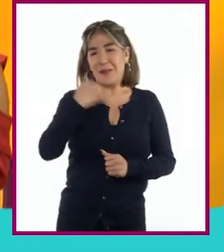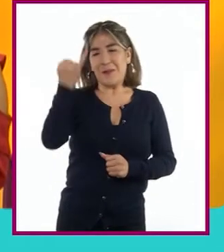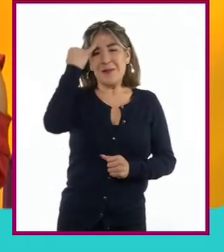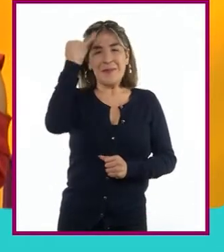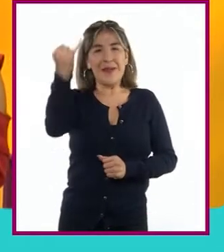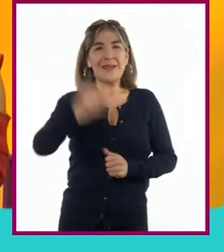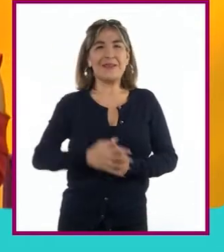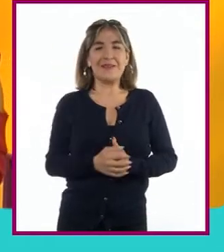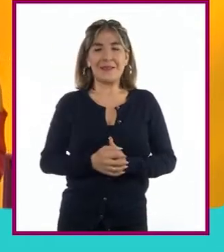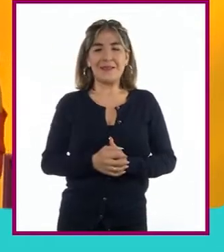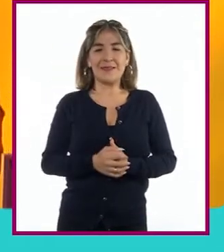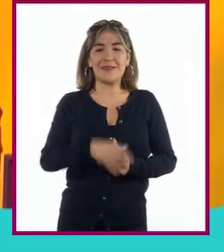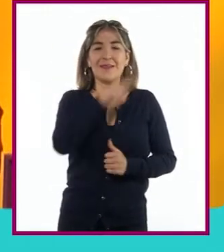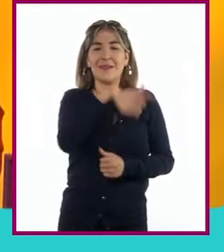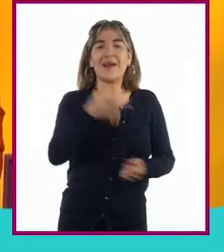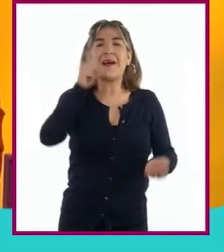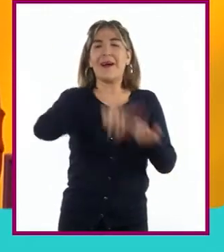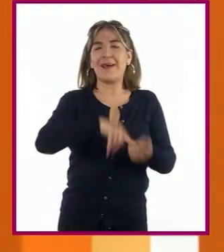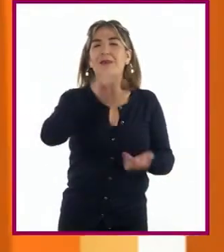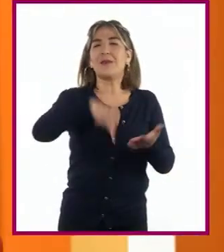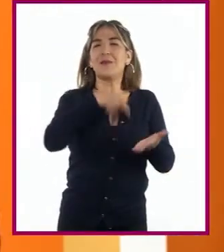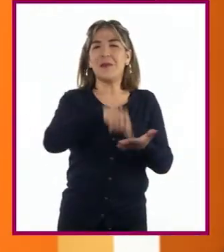imagino que están en el campo.